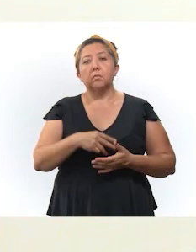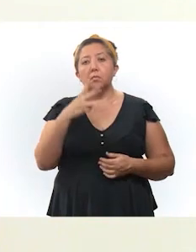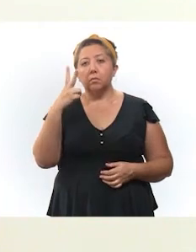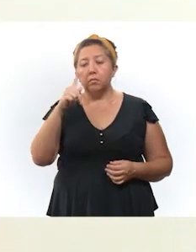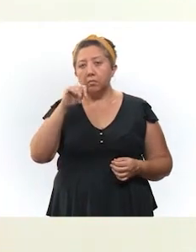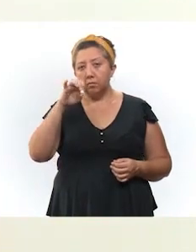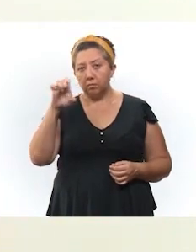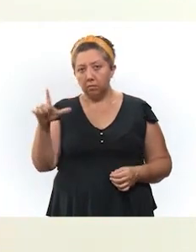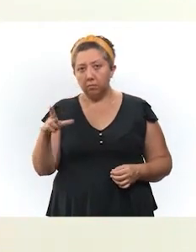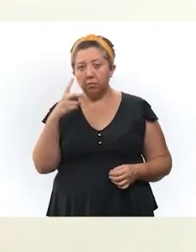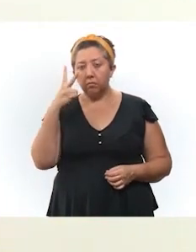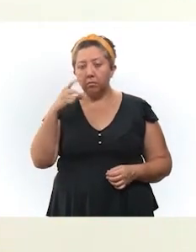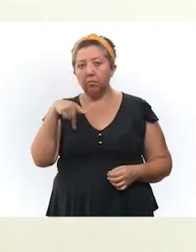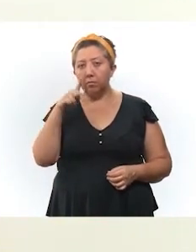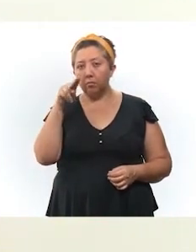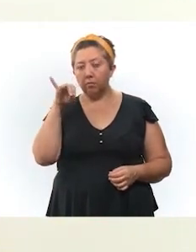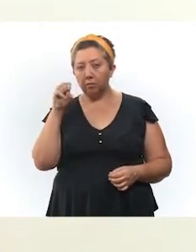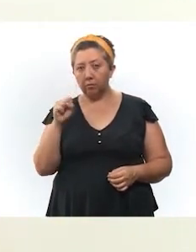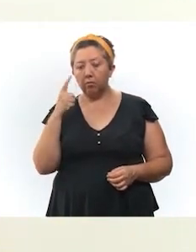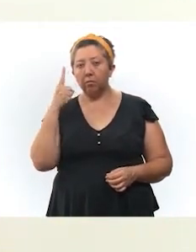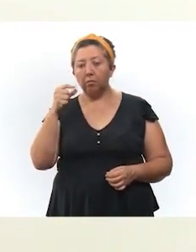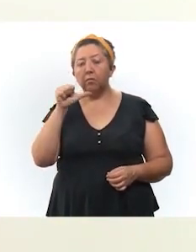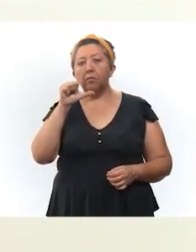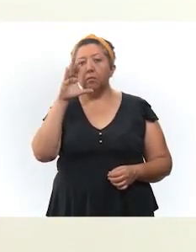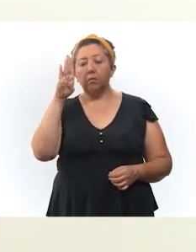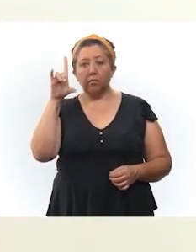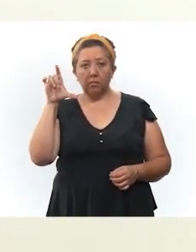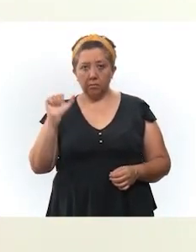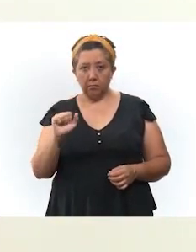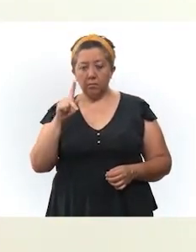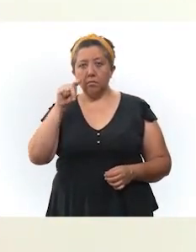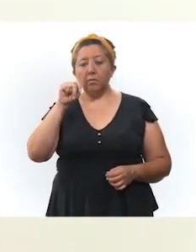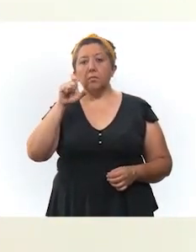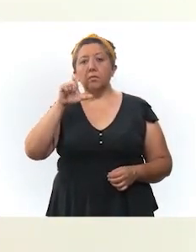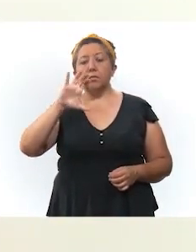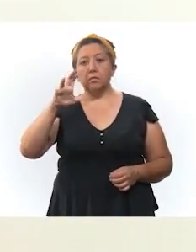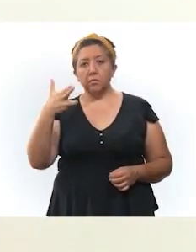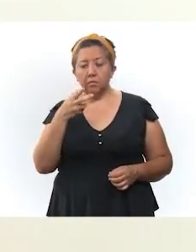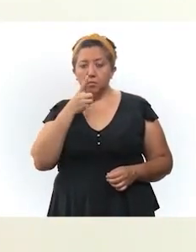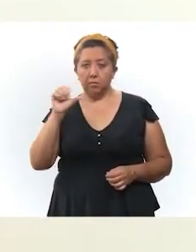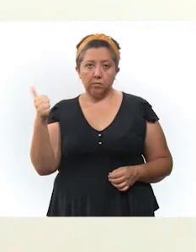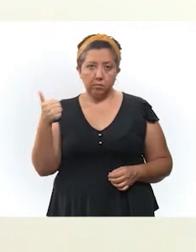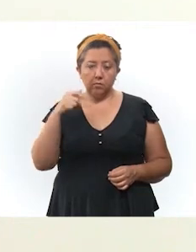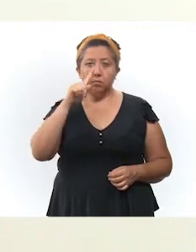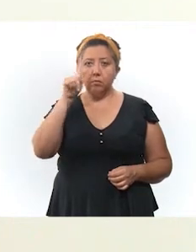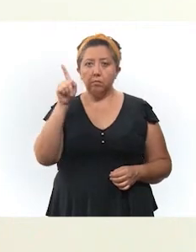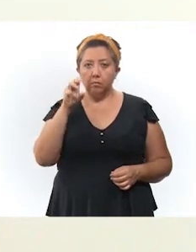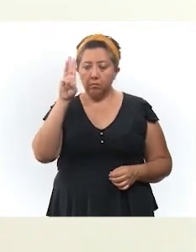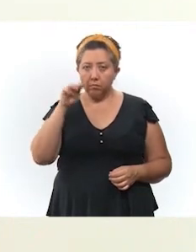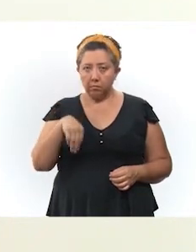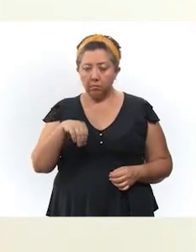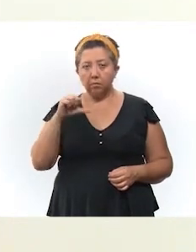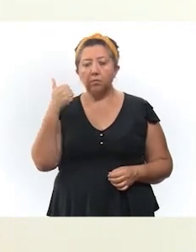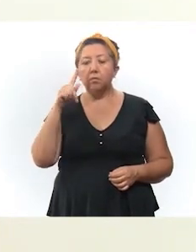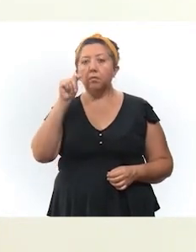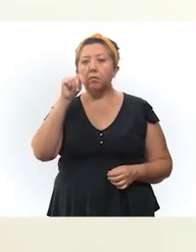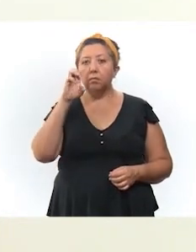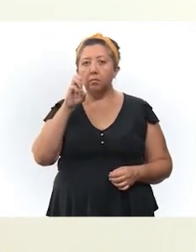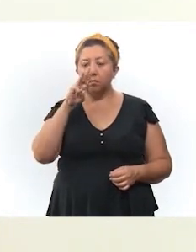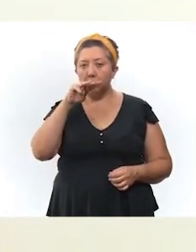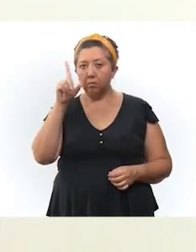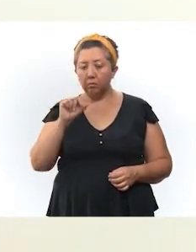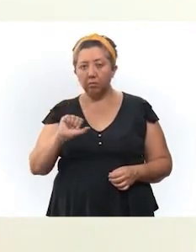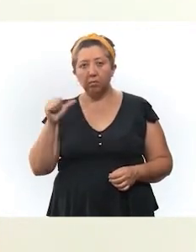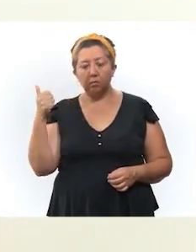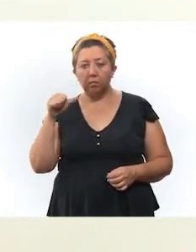en Ticul, 2 en Canacín, 1 en Abalá, 1 en Telchac Puerto, 1 en Silam González, 1 en Temozón, 1